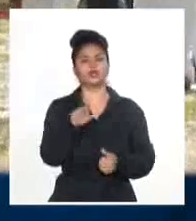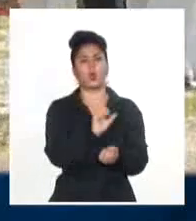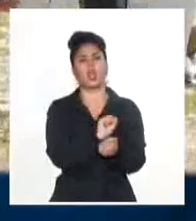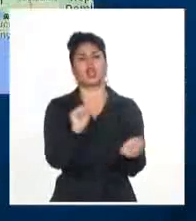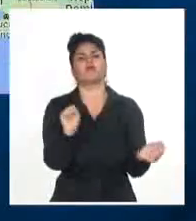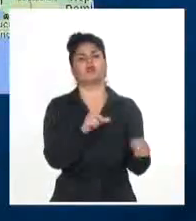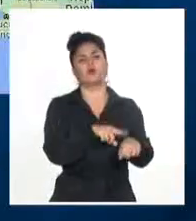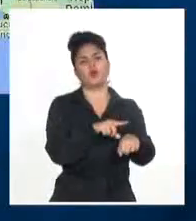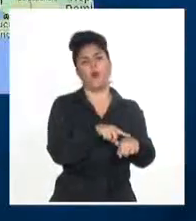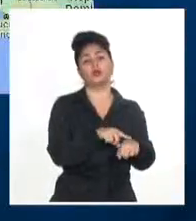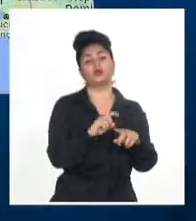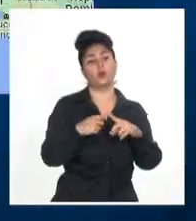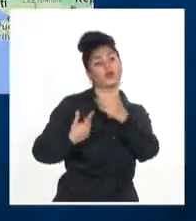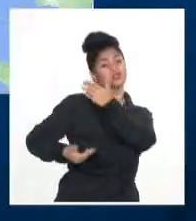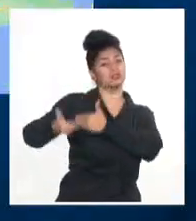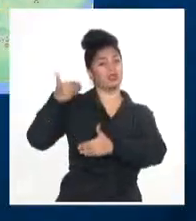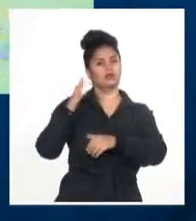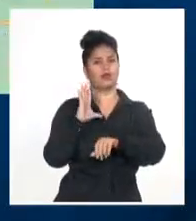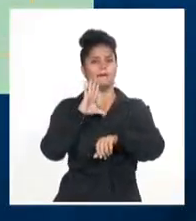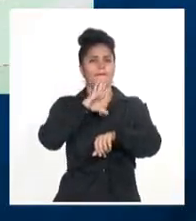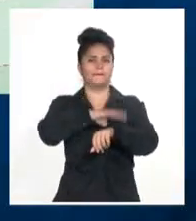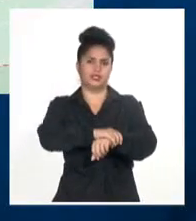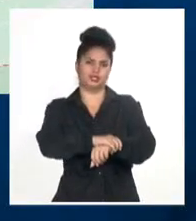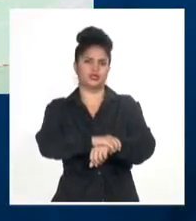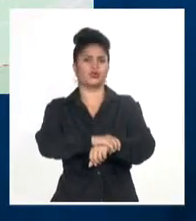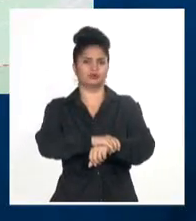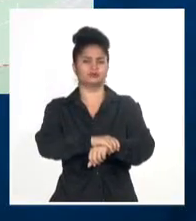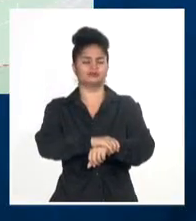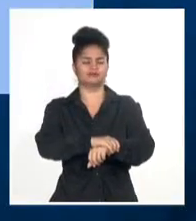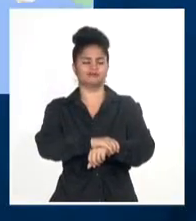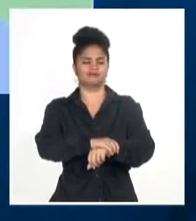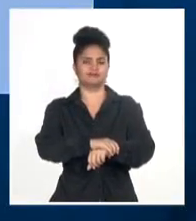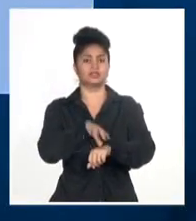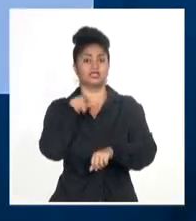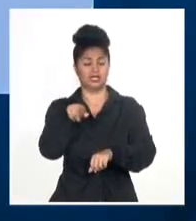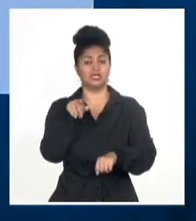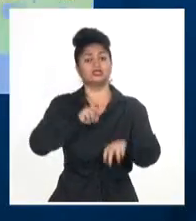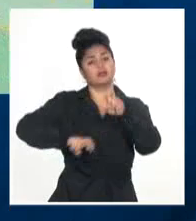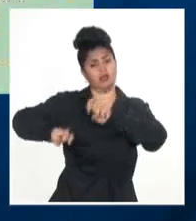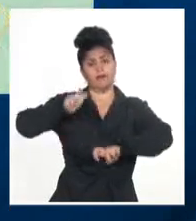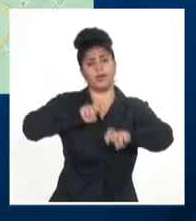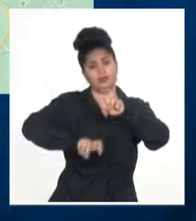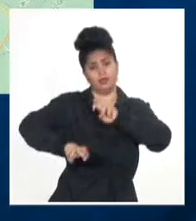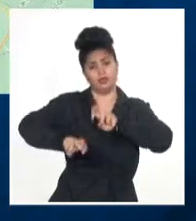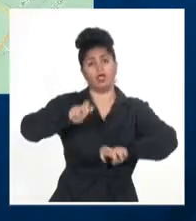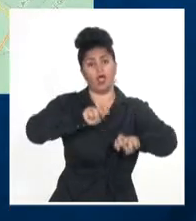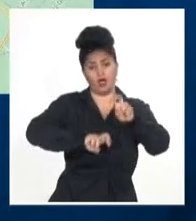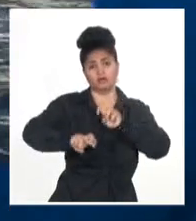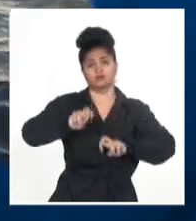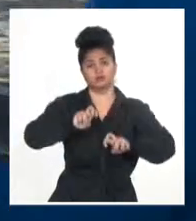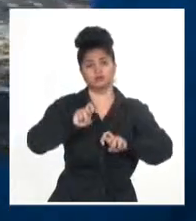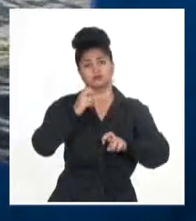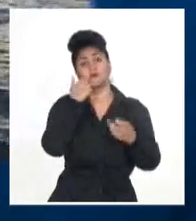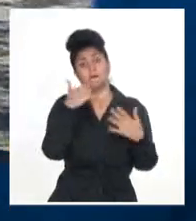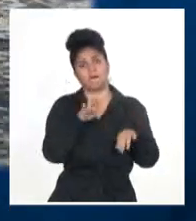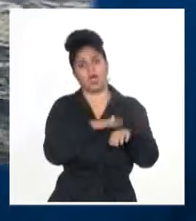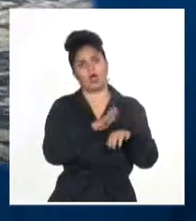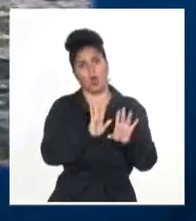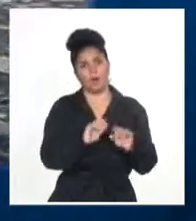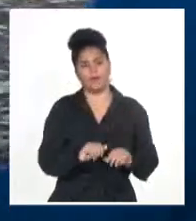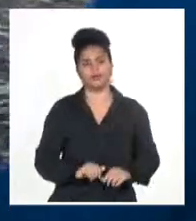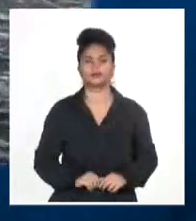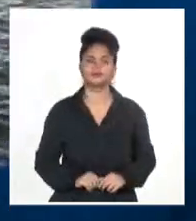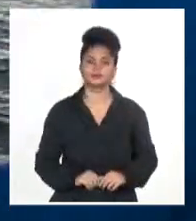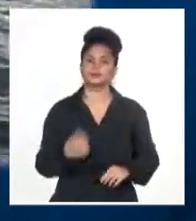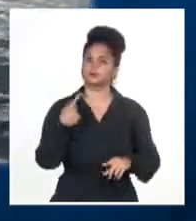cumplimiento de sanciones penales en el momento de abandonar ilegalmente el país y serán puestos a disposición de los tribunales para la revocación de dicho beneficio.